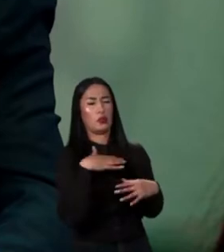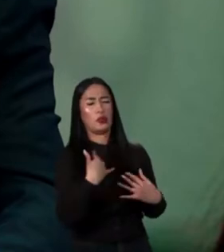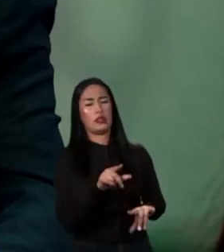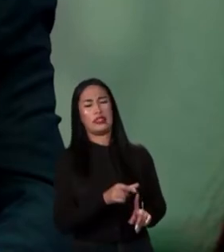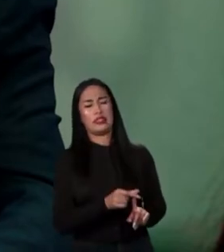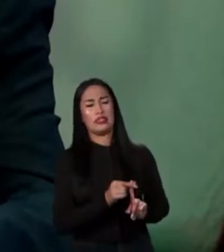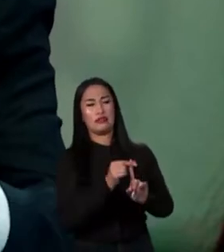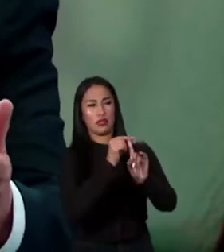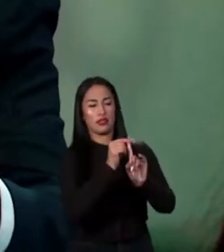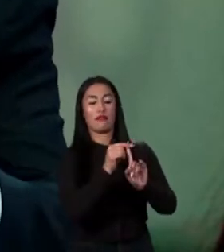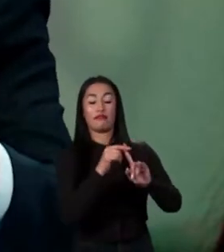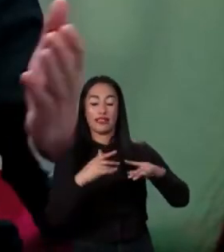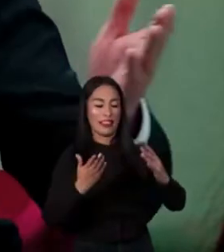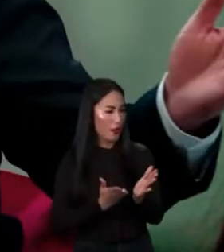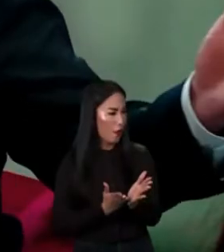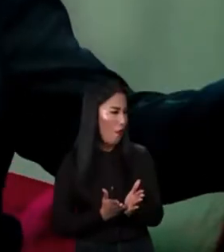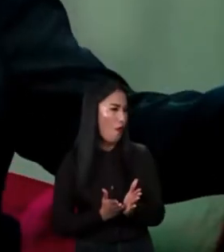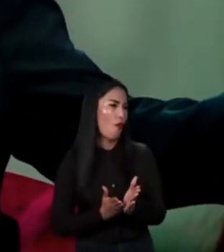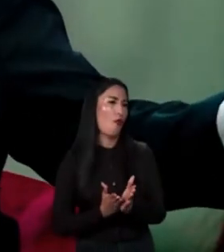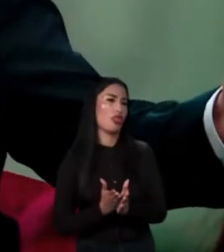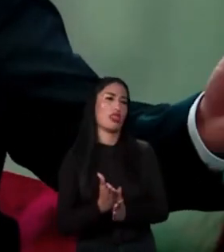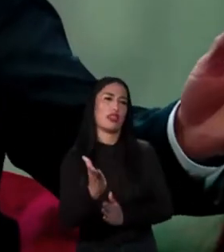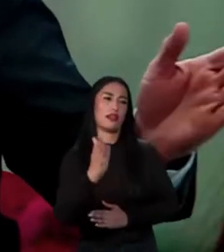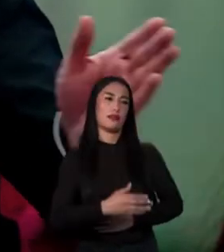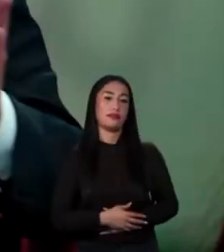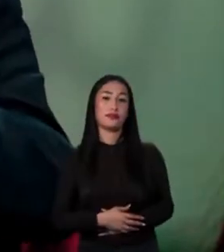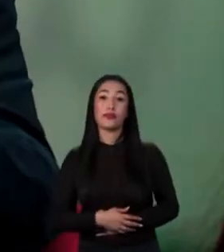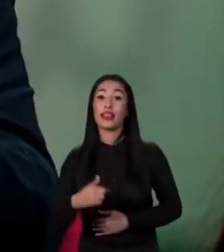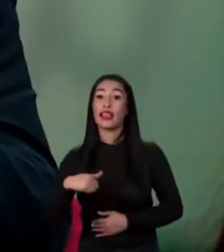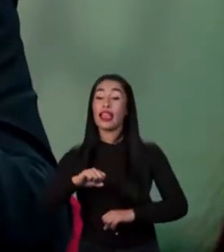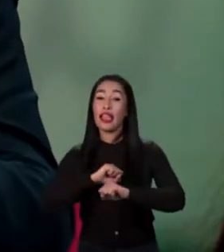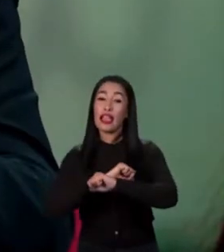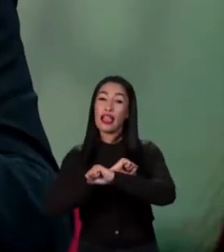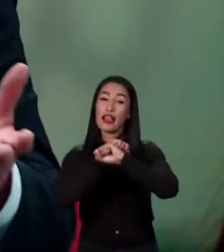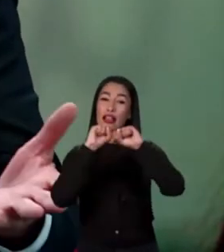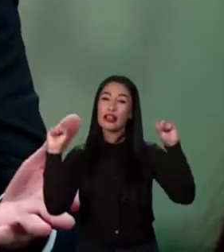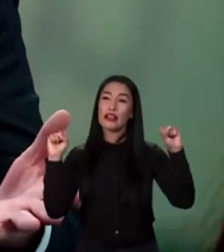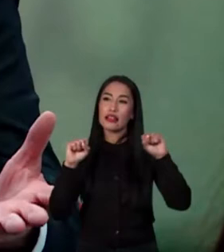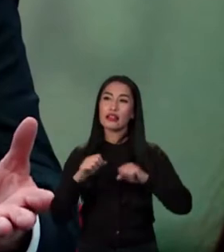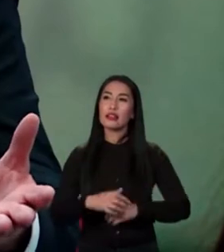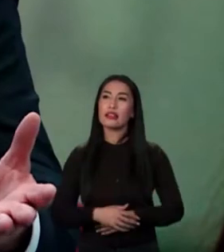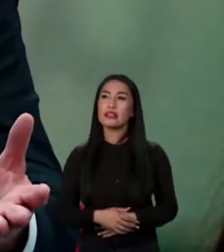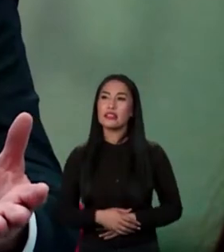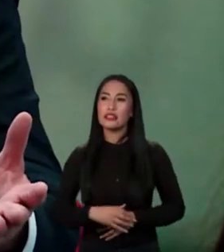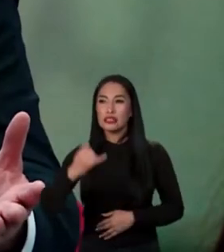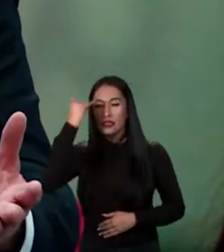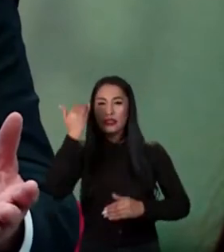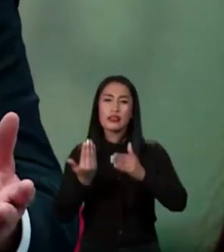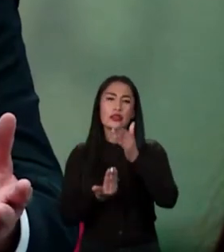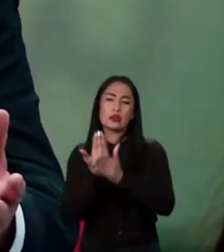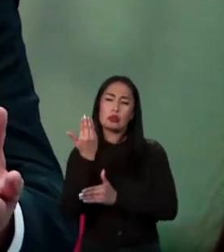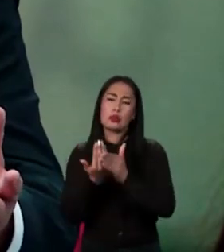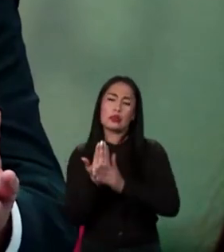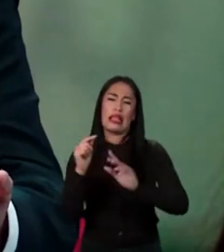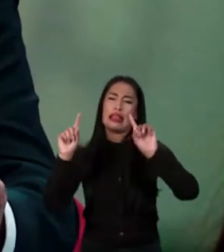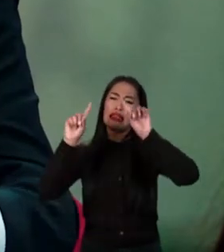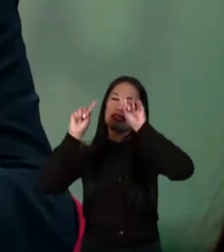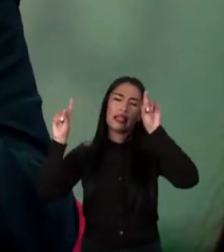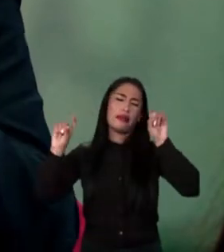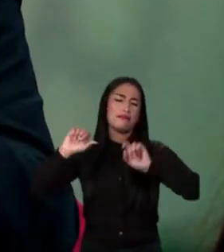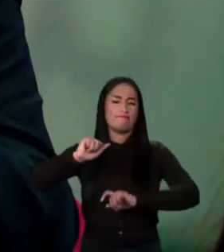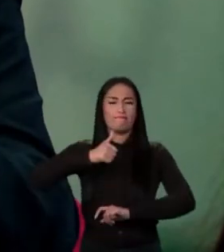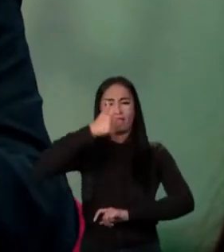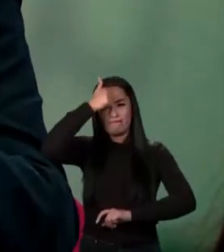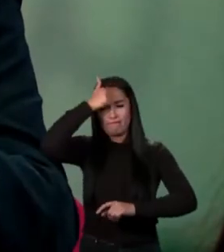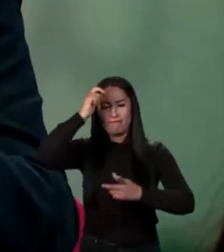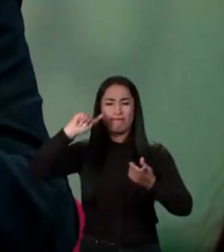importante porque indudablemente desde que iniciamos en la mañana sólo ha habido un tema que es de innovación que fundamental en la transformación y